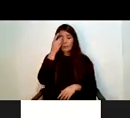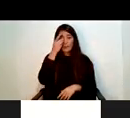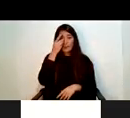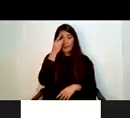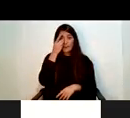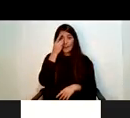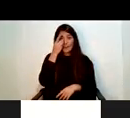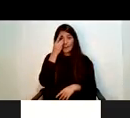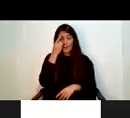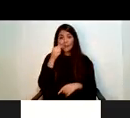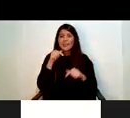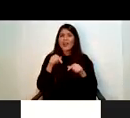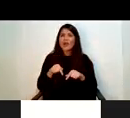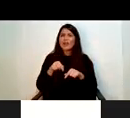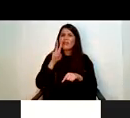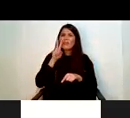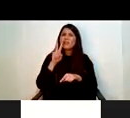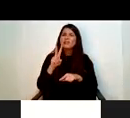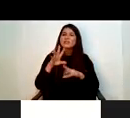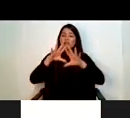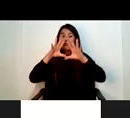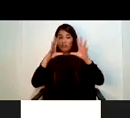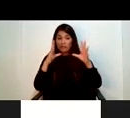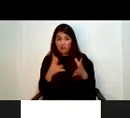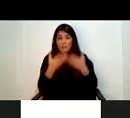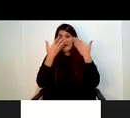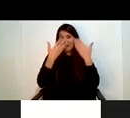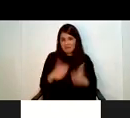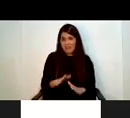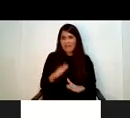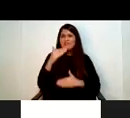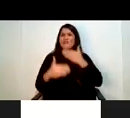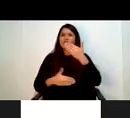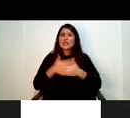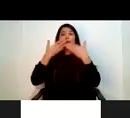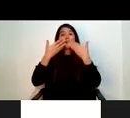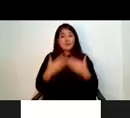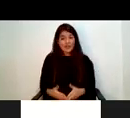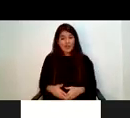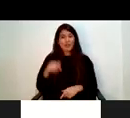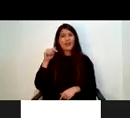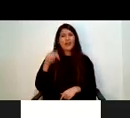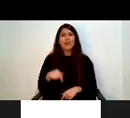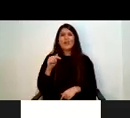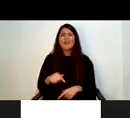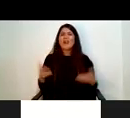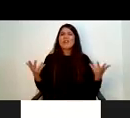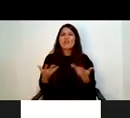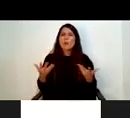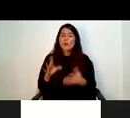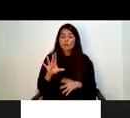Y ahora vamos a ver, tenemos la forma, tenemos la función, pero ¿cómo llegamos a esa